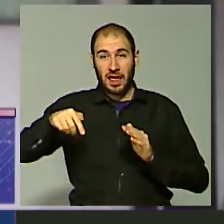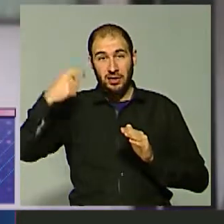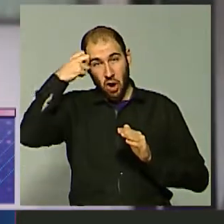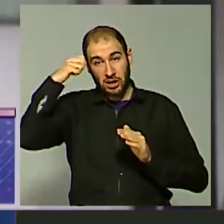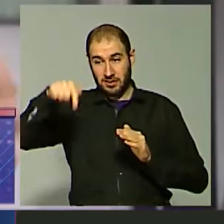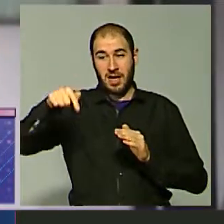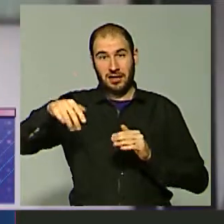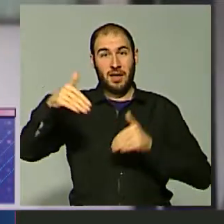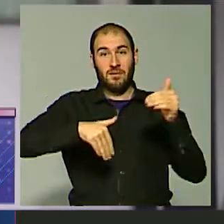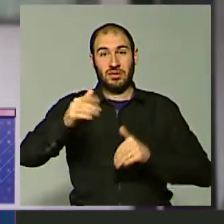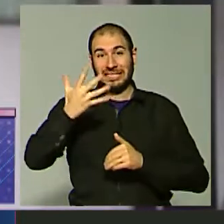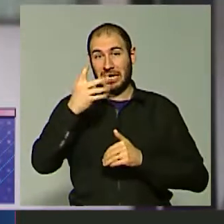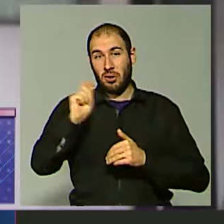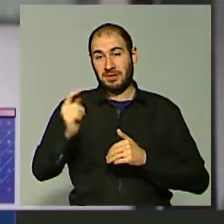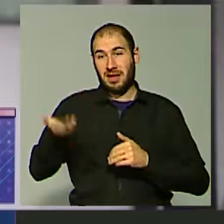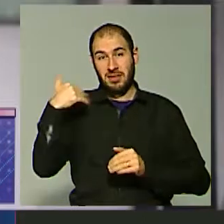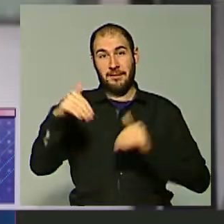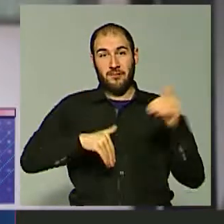este Congreso votó hace 5 meses.